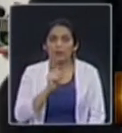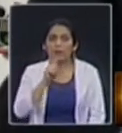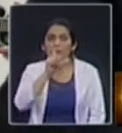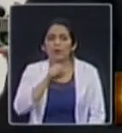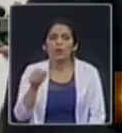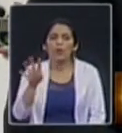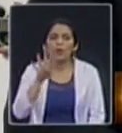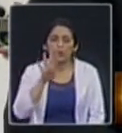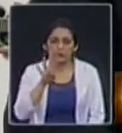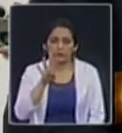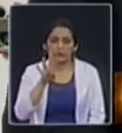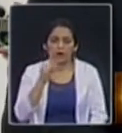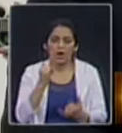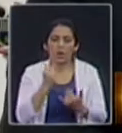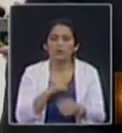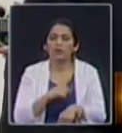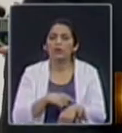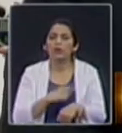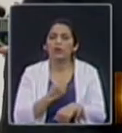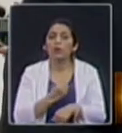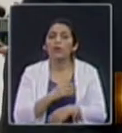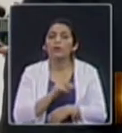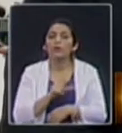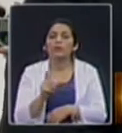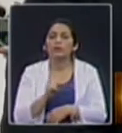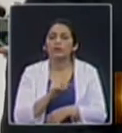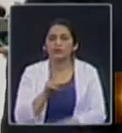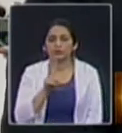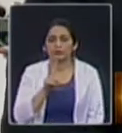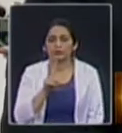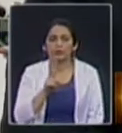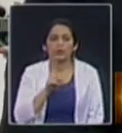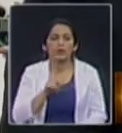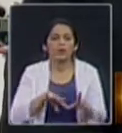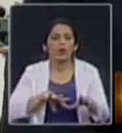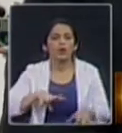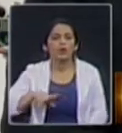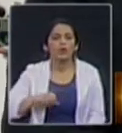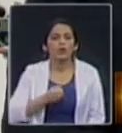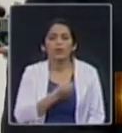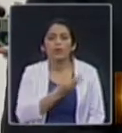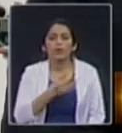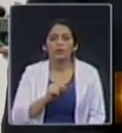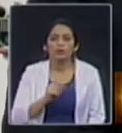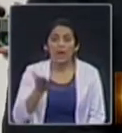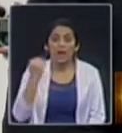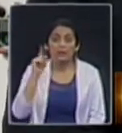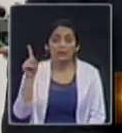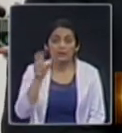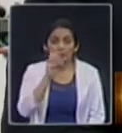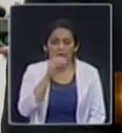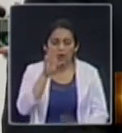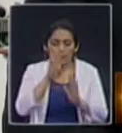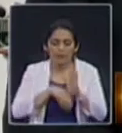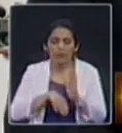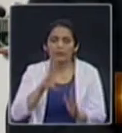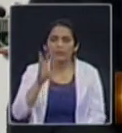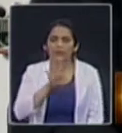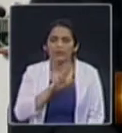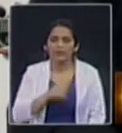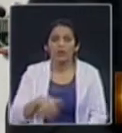asesinatos, en este periodo tenemos 2. En robo a personas disminuye de 100 a 65. En robo a